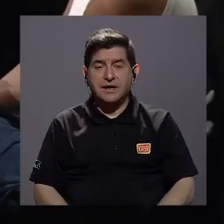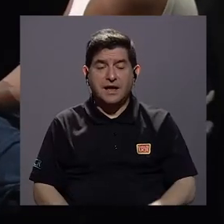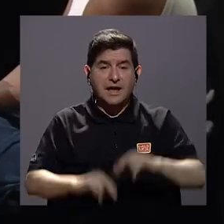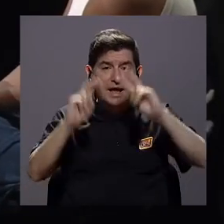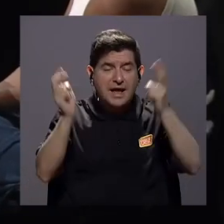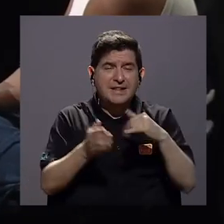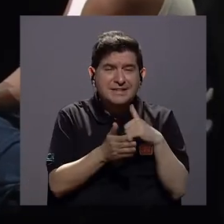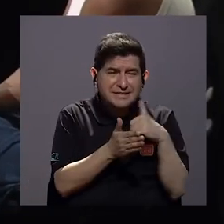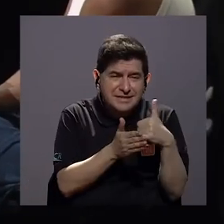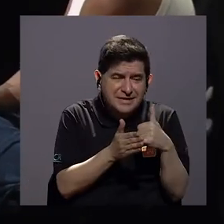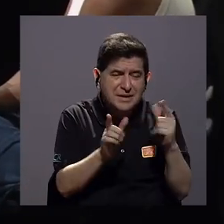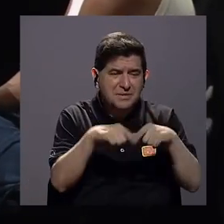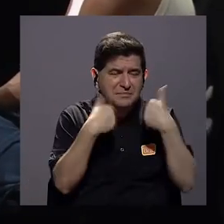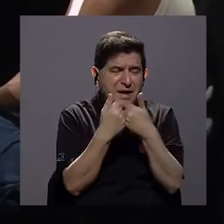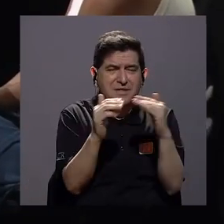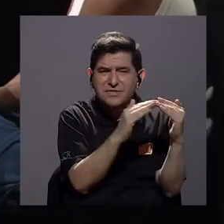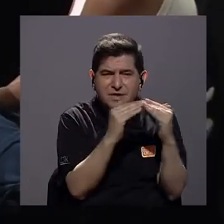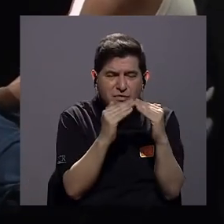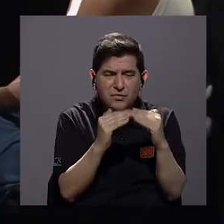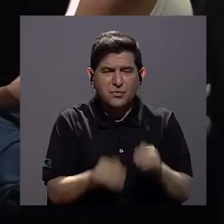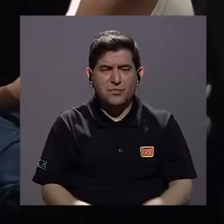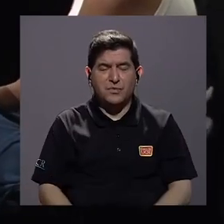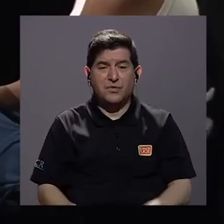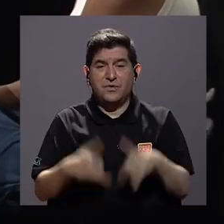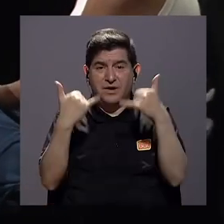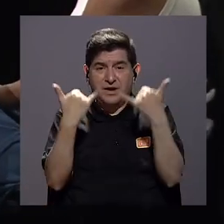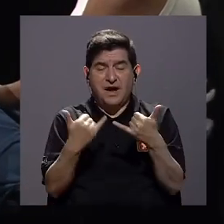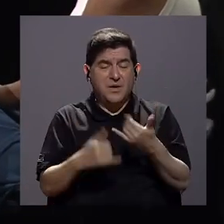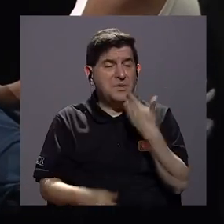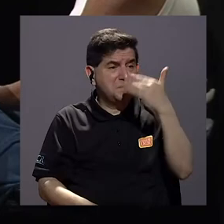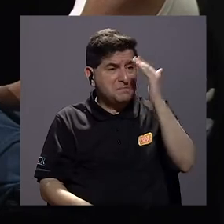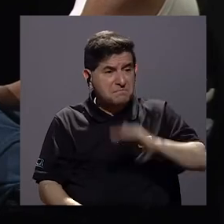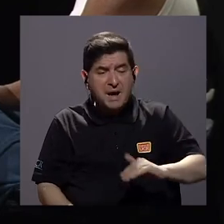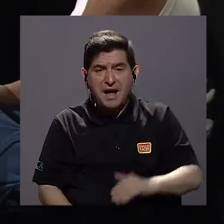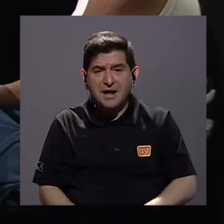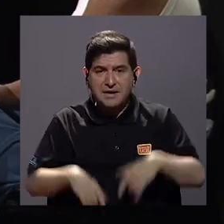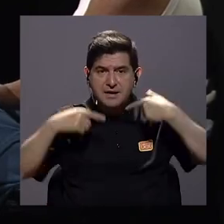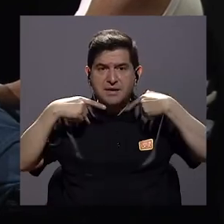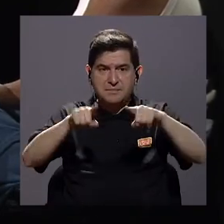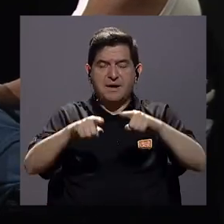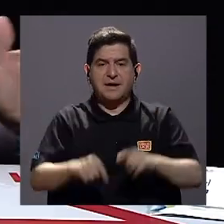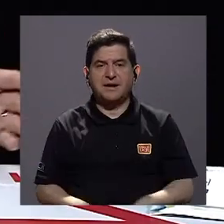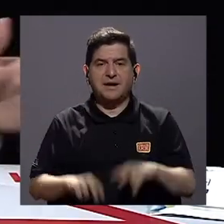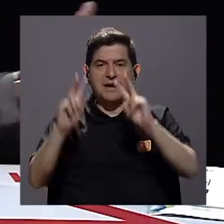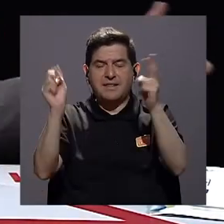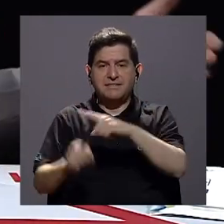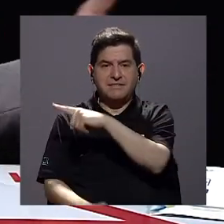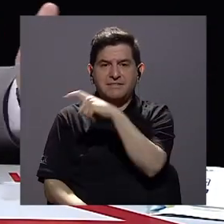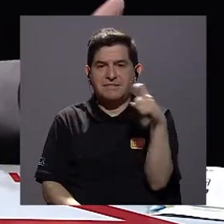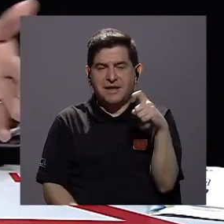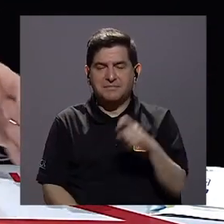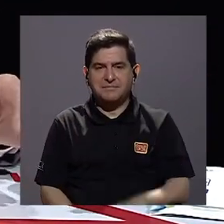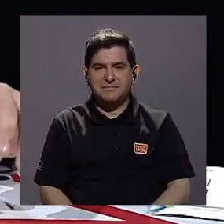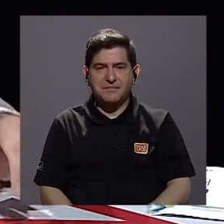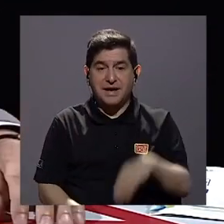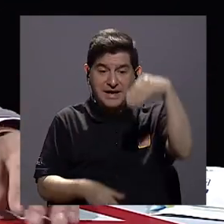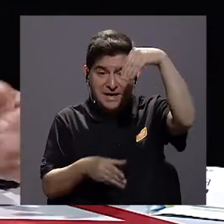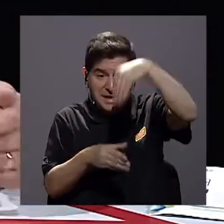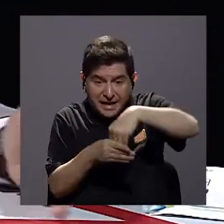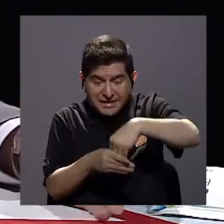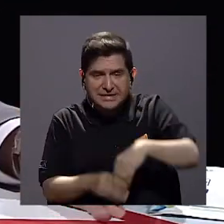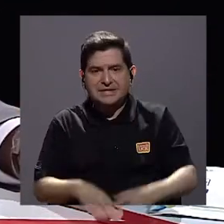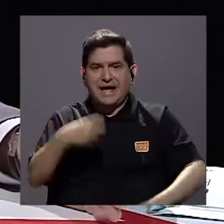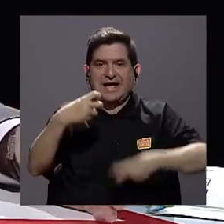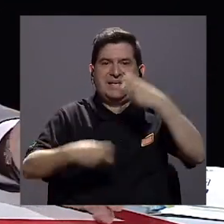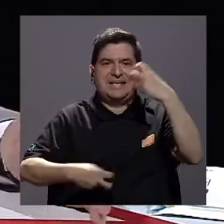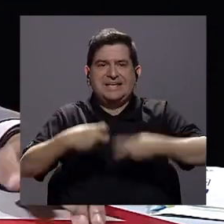de la vulnerabilidad de los grupos poblacionales y los sectores que en este momento la pasan mal, y paralelamente el tema del camarón. Uh-huh. Si a esto le atraviesa la crisis, que